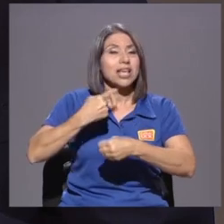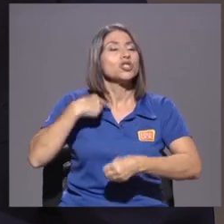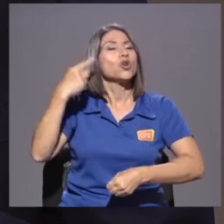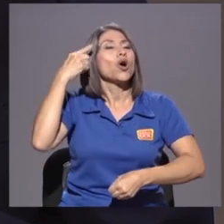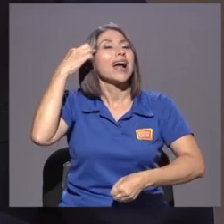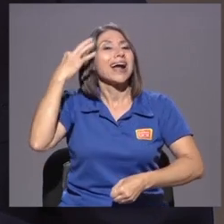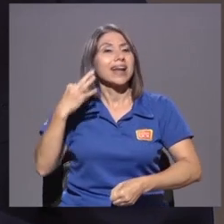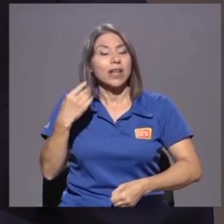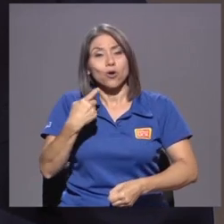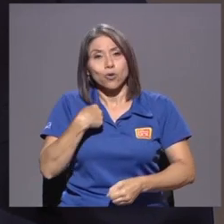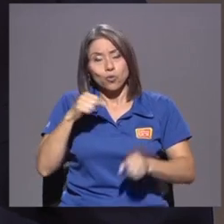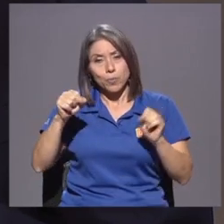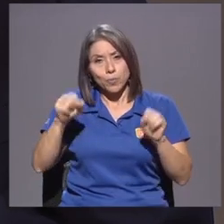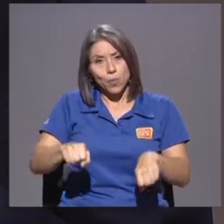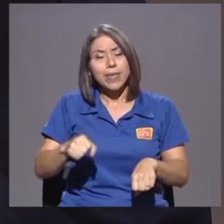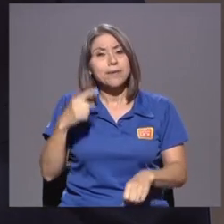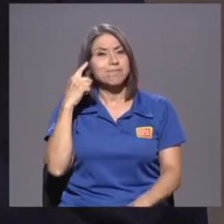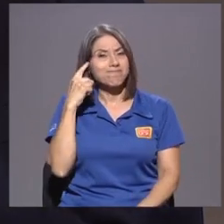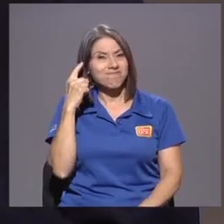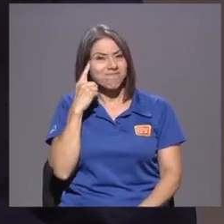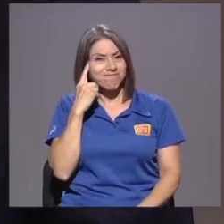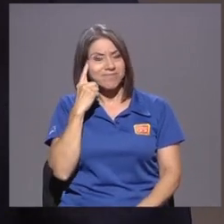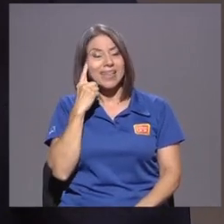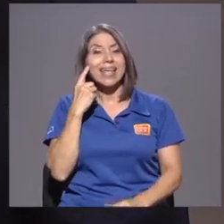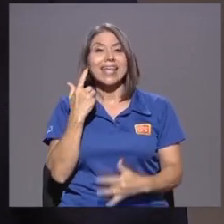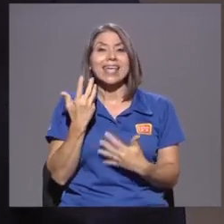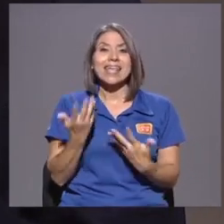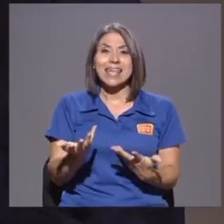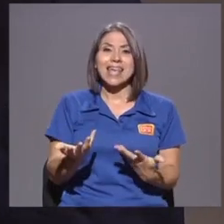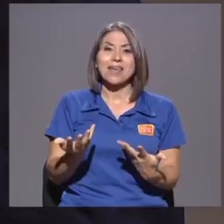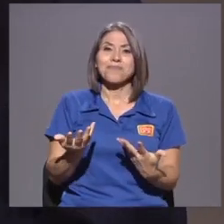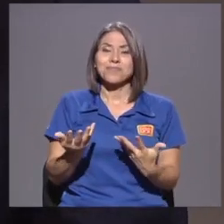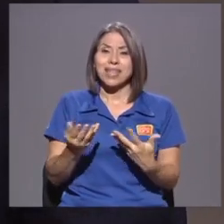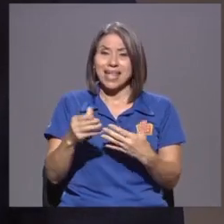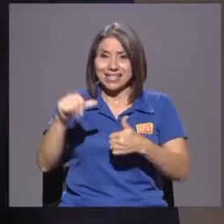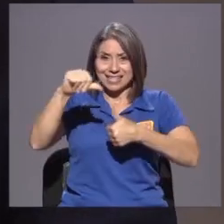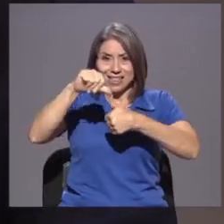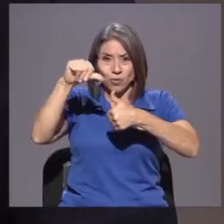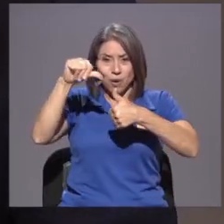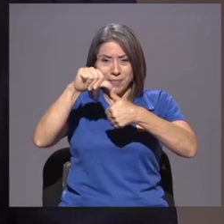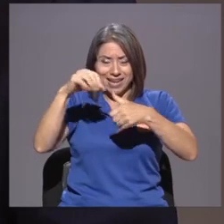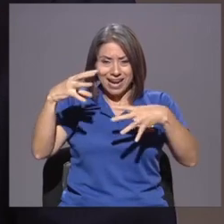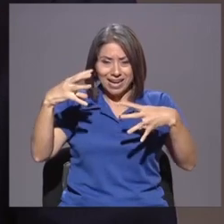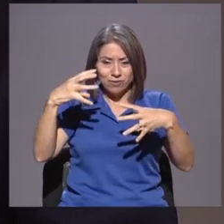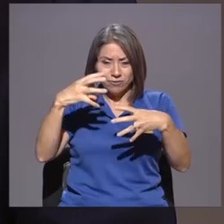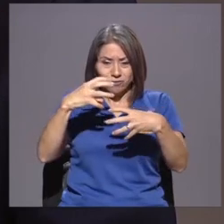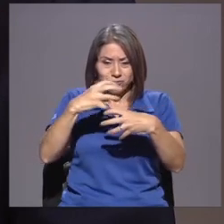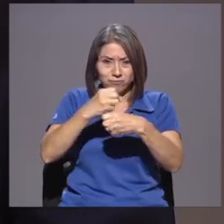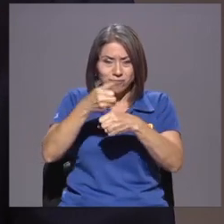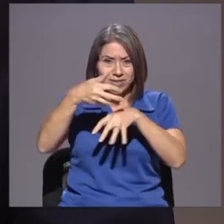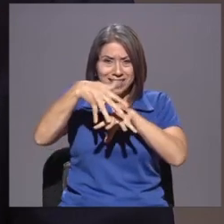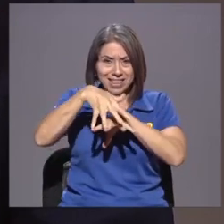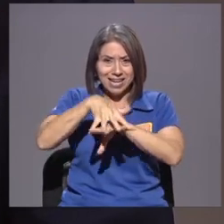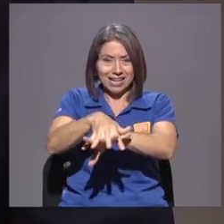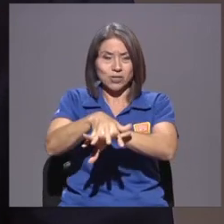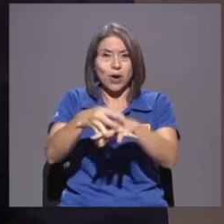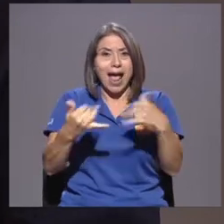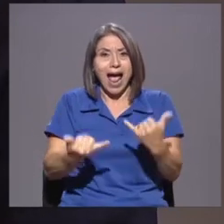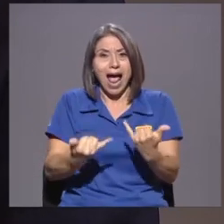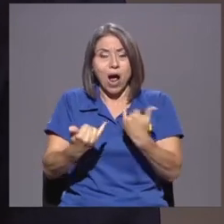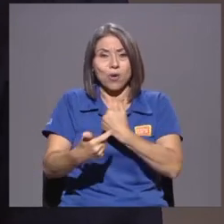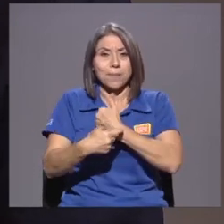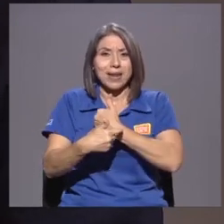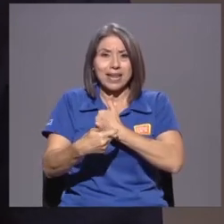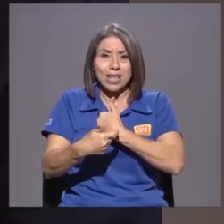conclusión de que la integración centroamericana está pasando ahora por un periodo